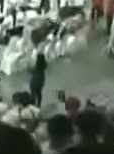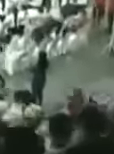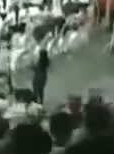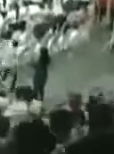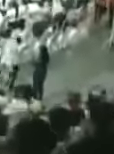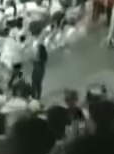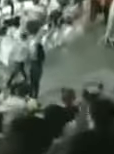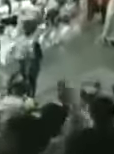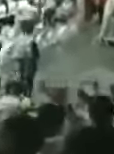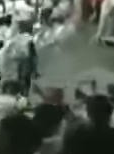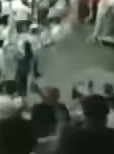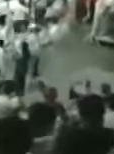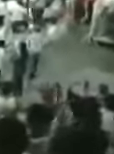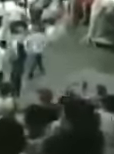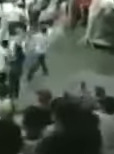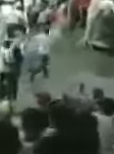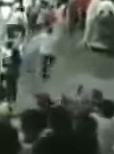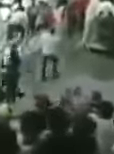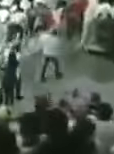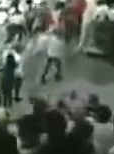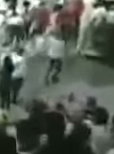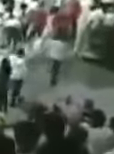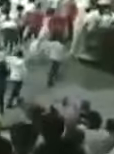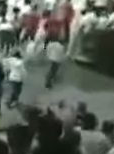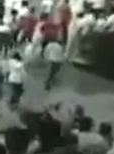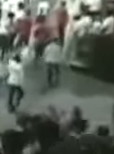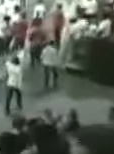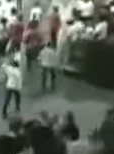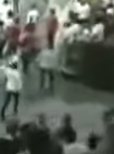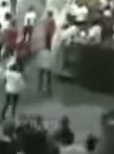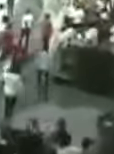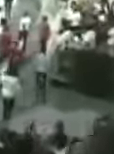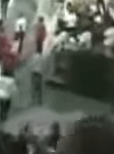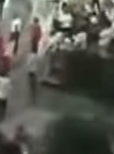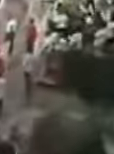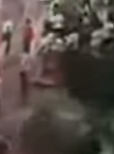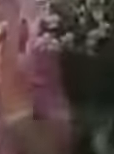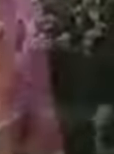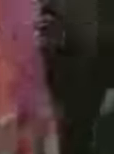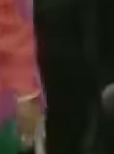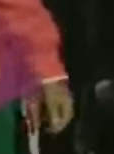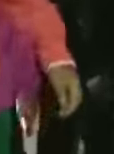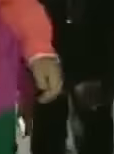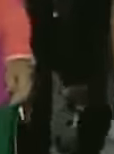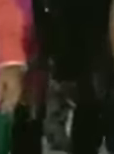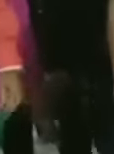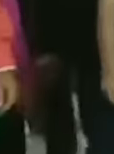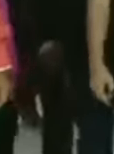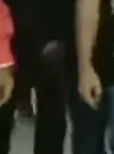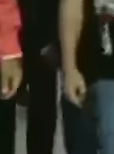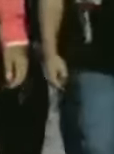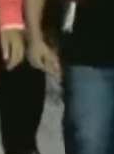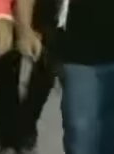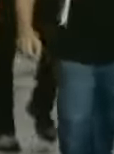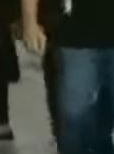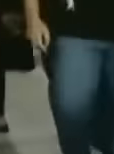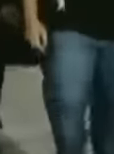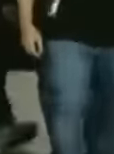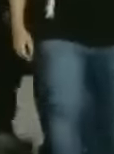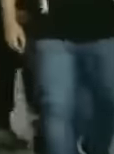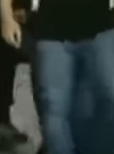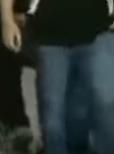el país, que lo van a recibir, lo reciben además con aplausos, con gritos, con alegría, con